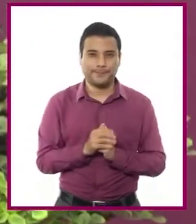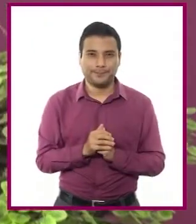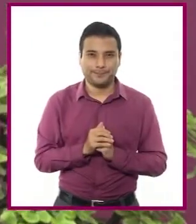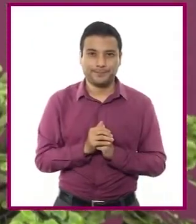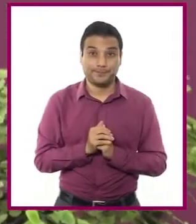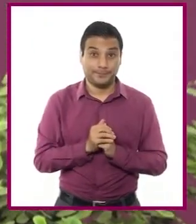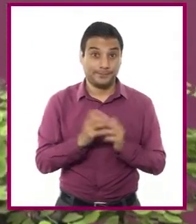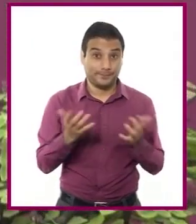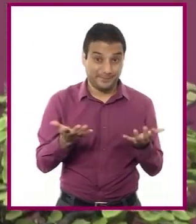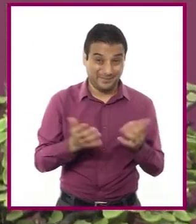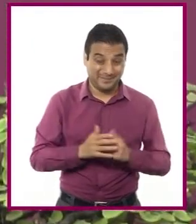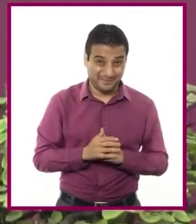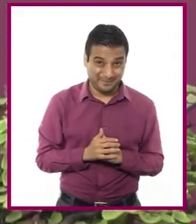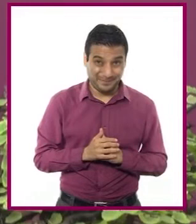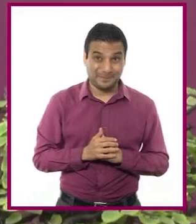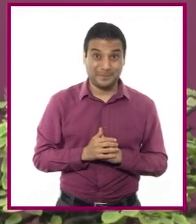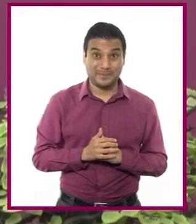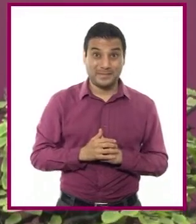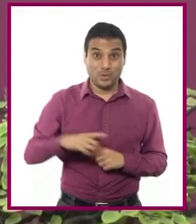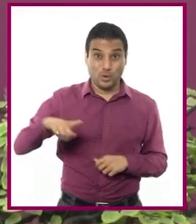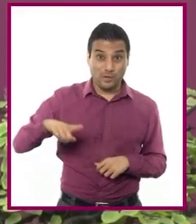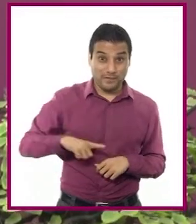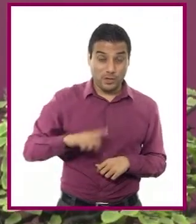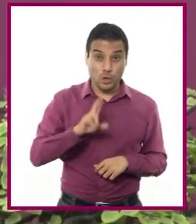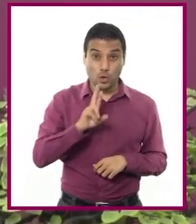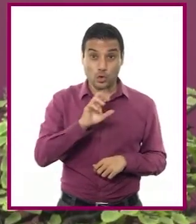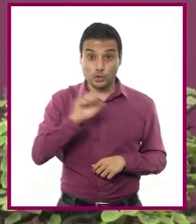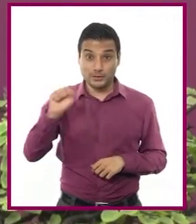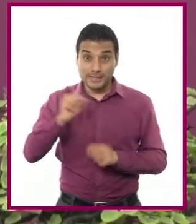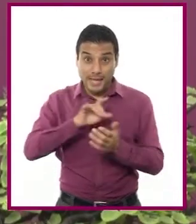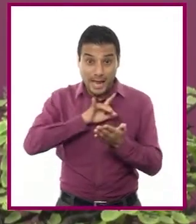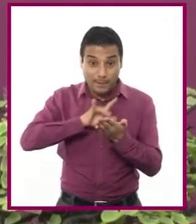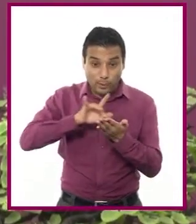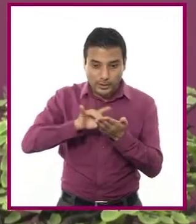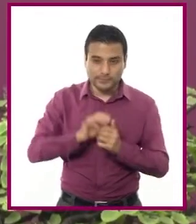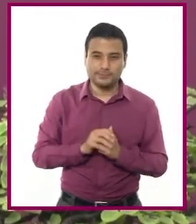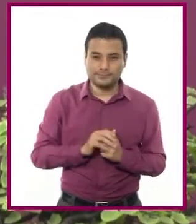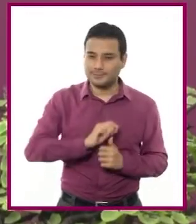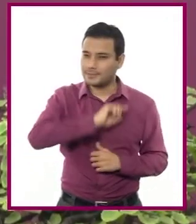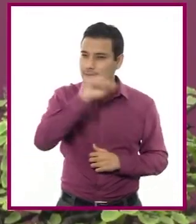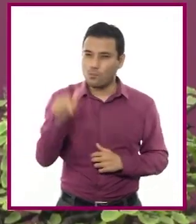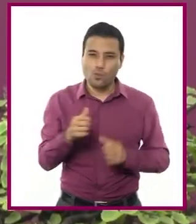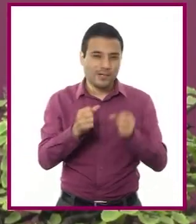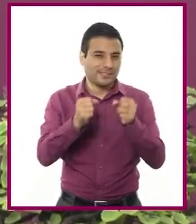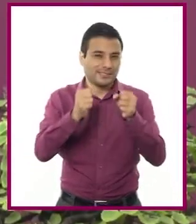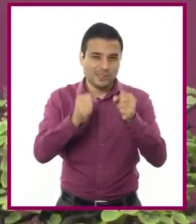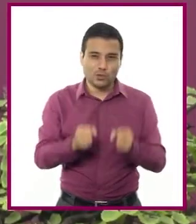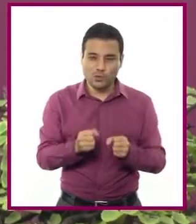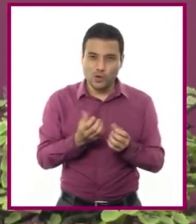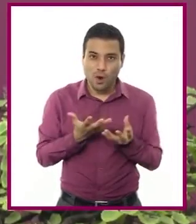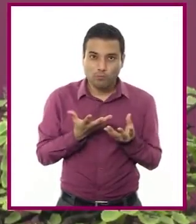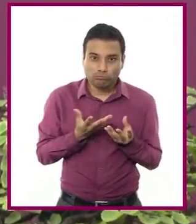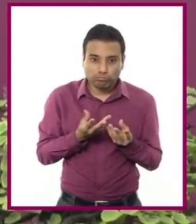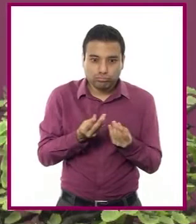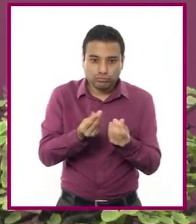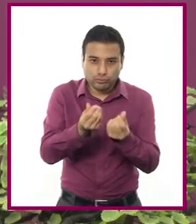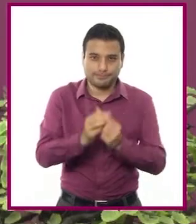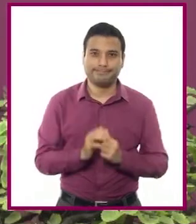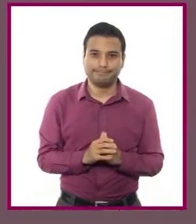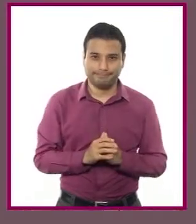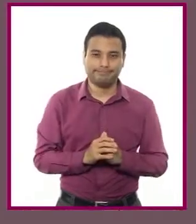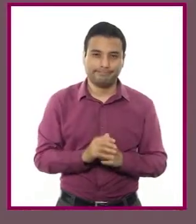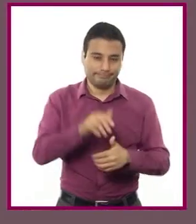nación a inmiscuirse directamente en una guerra le ocasionaría un gasto económico insostenible, como más tarde